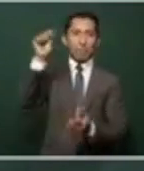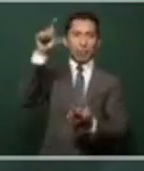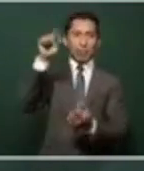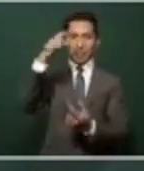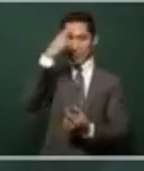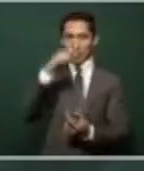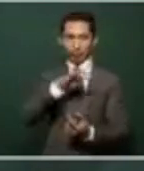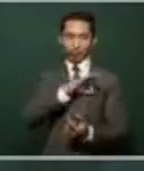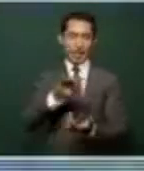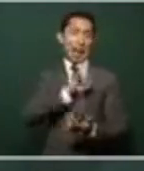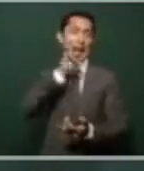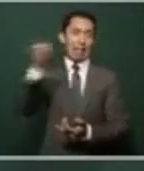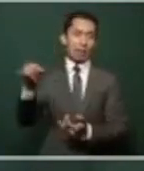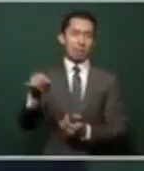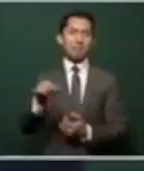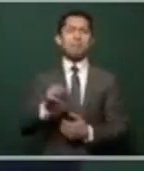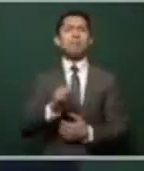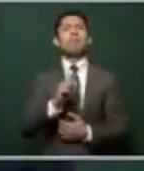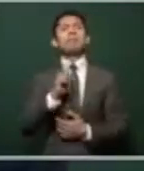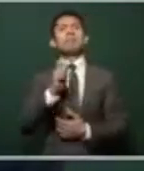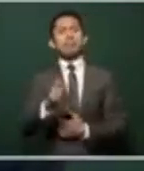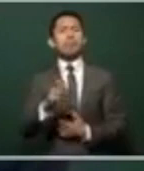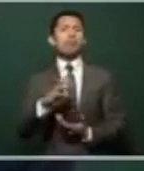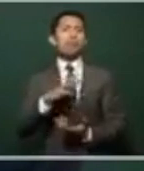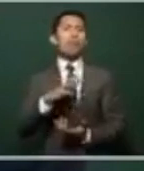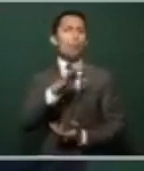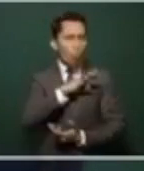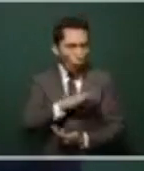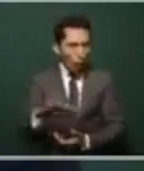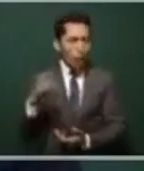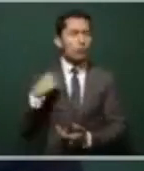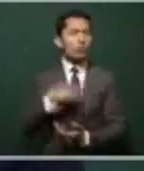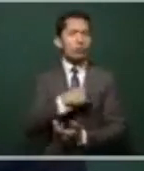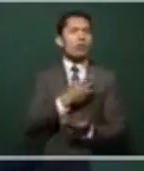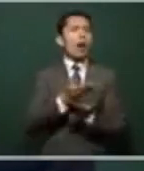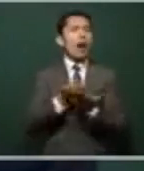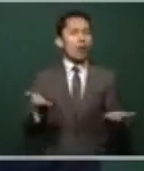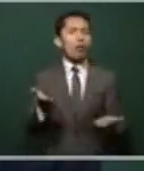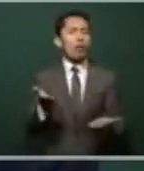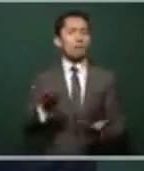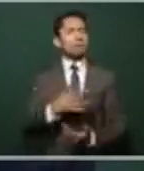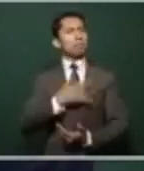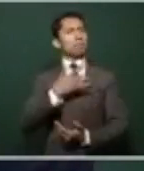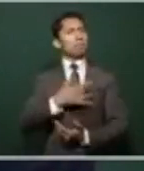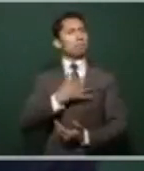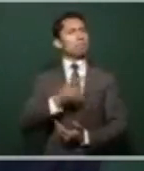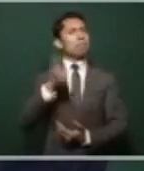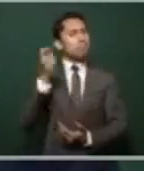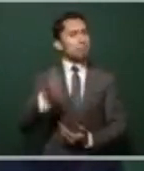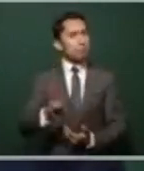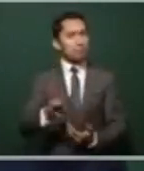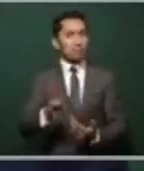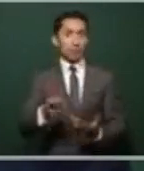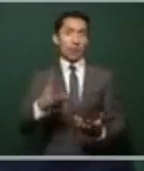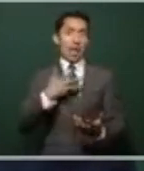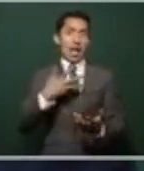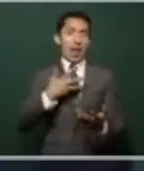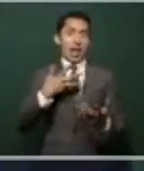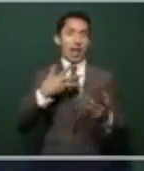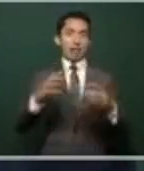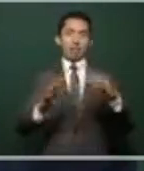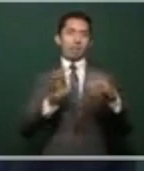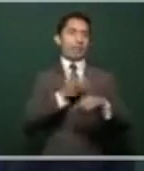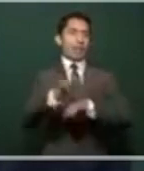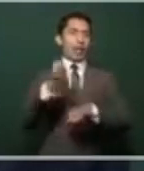solución. Esto nos ha permitido pues colocarnos en un nivel entre los 5 estados